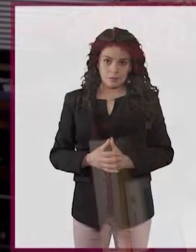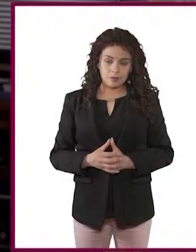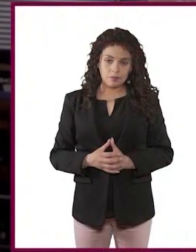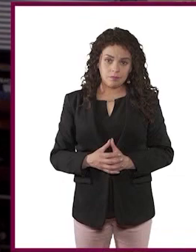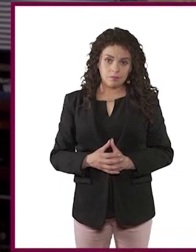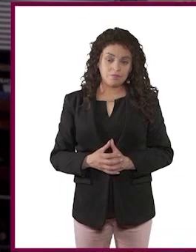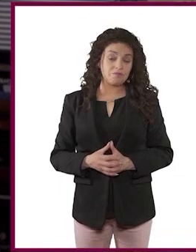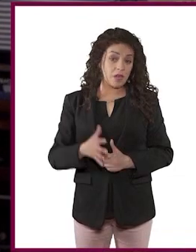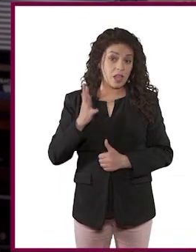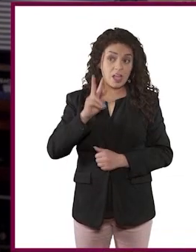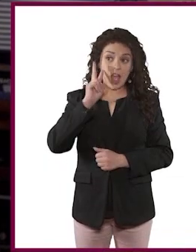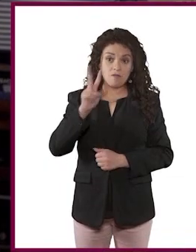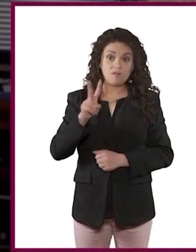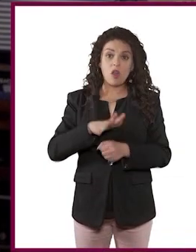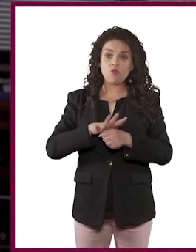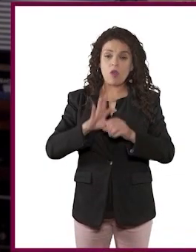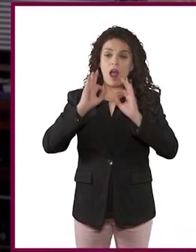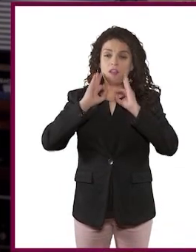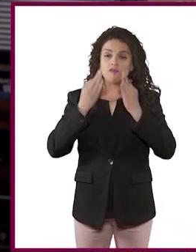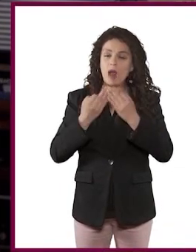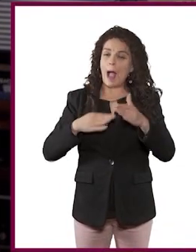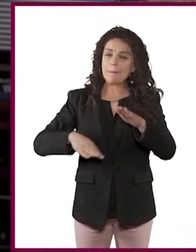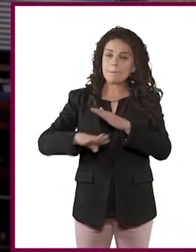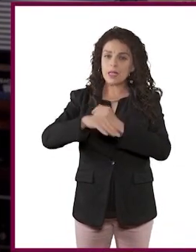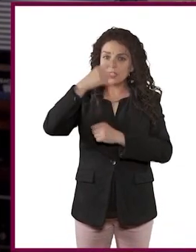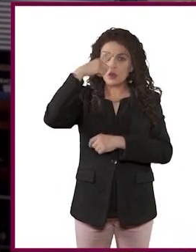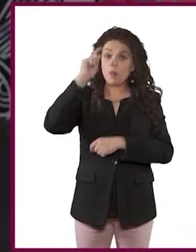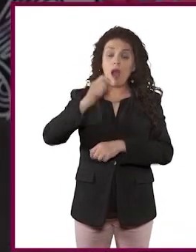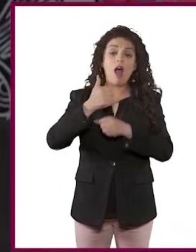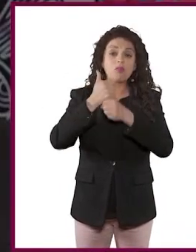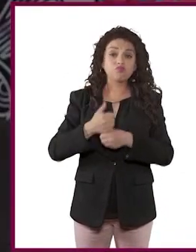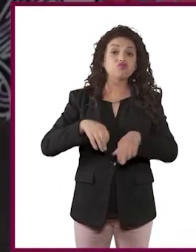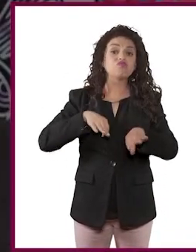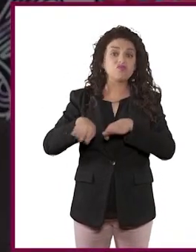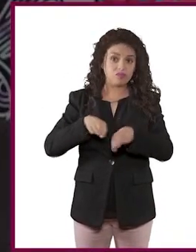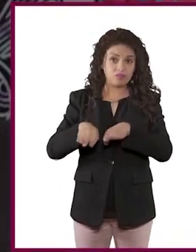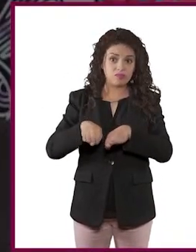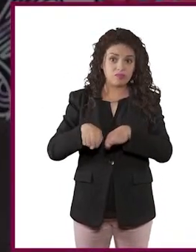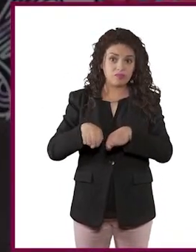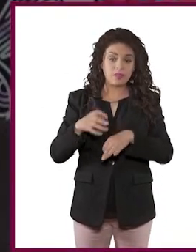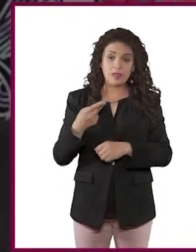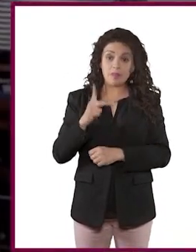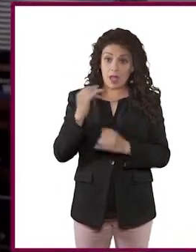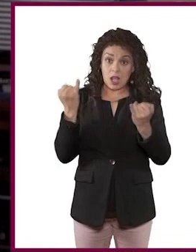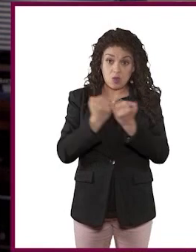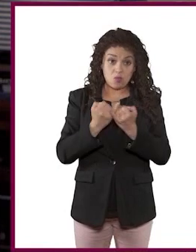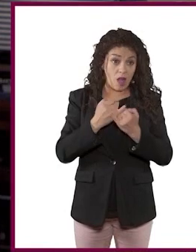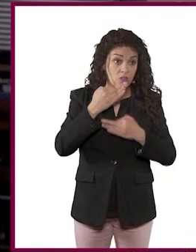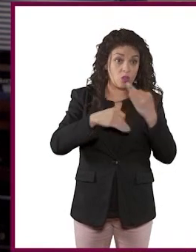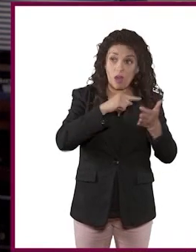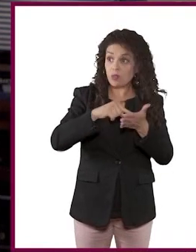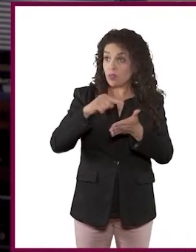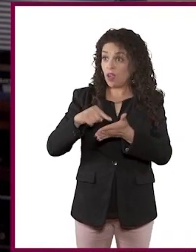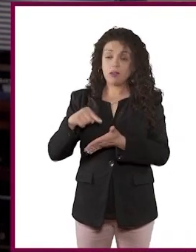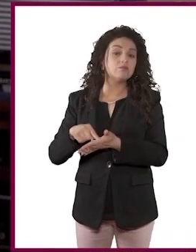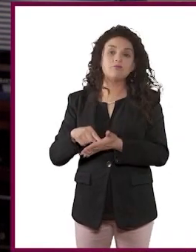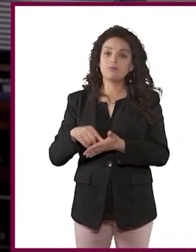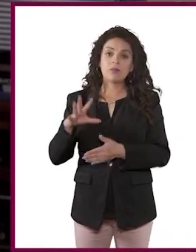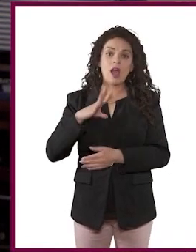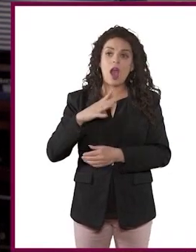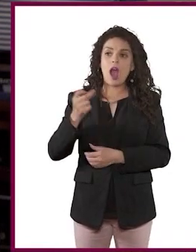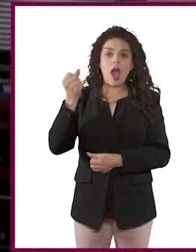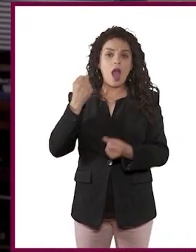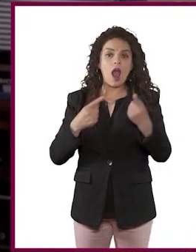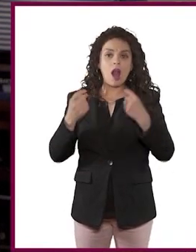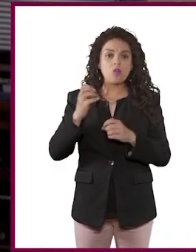Ya vimos cuáles son las formas más básicas de la violencia laboral, pero no es igual en todos lados. Hay espacios, oficios